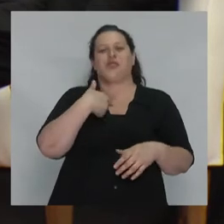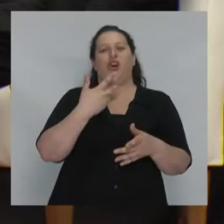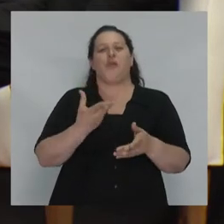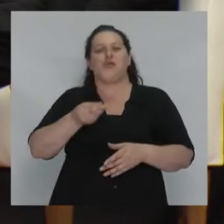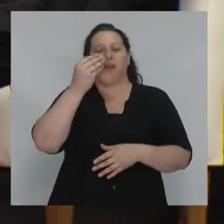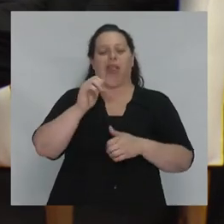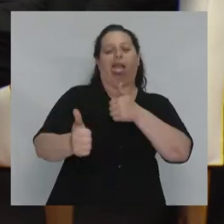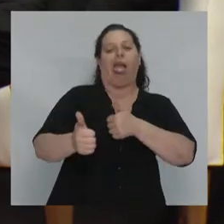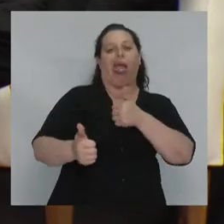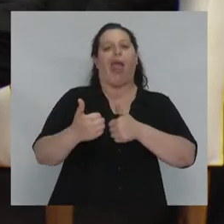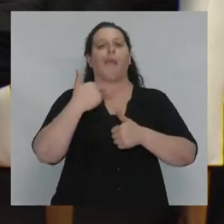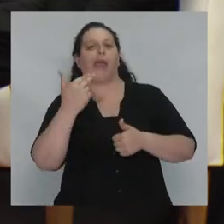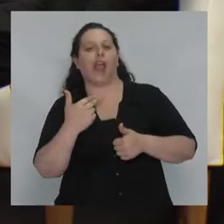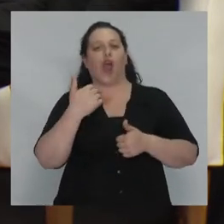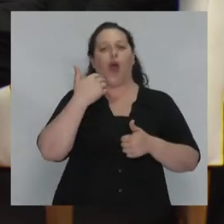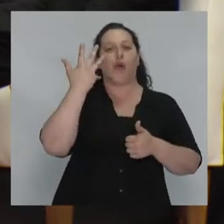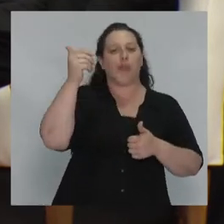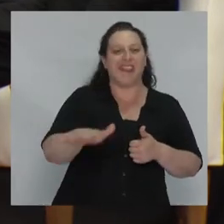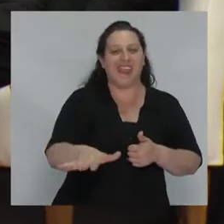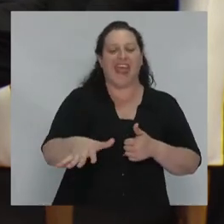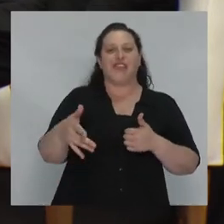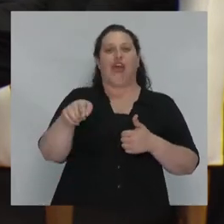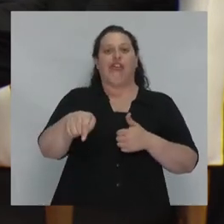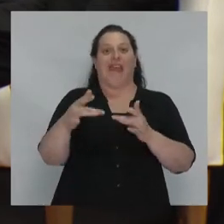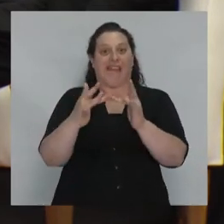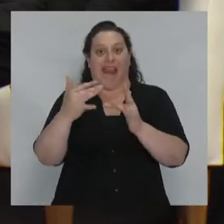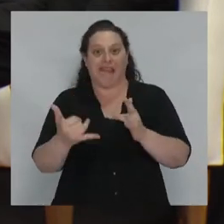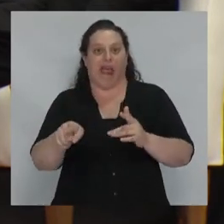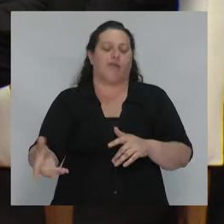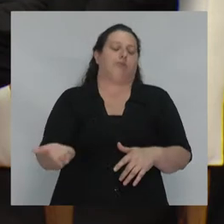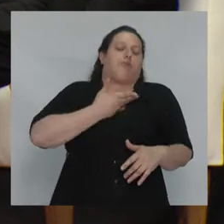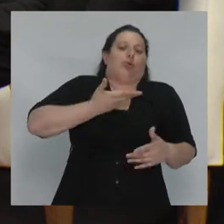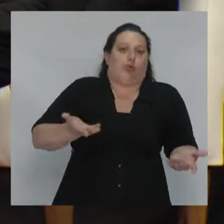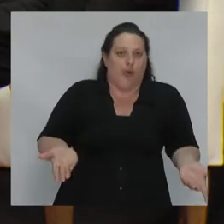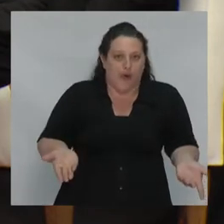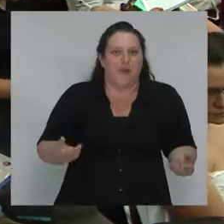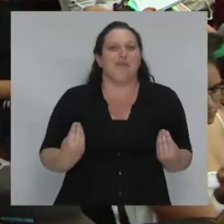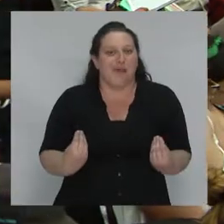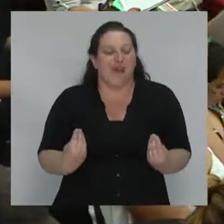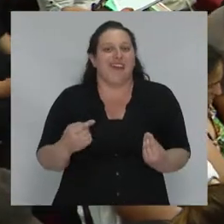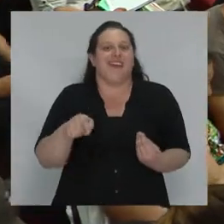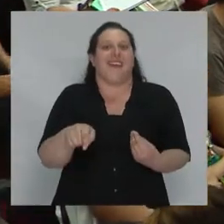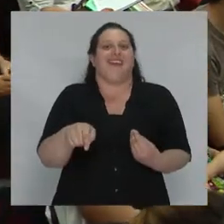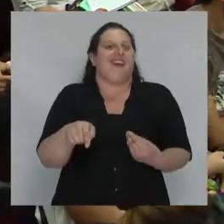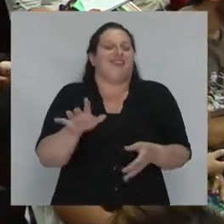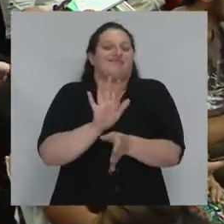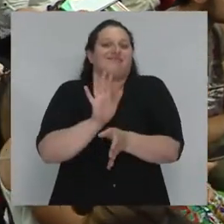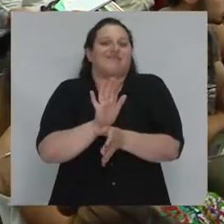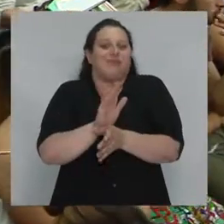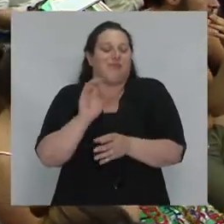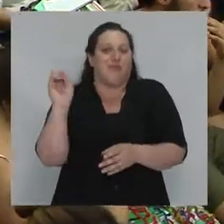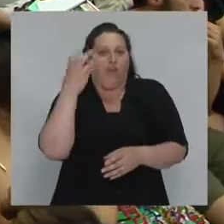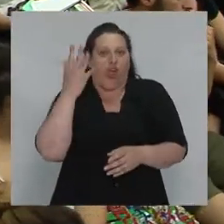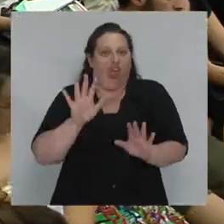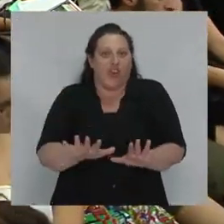me destrozan en los juegos en los cuales interviene el internet. Pero este fenómeno de la red no lo hemos